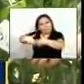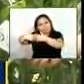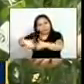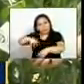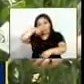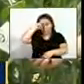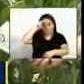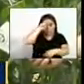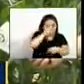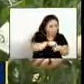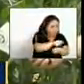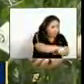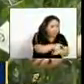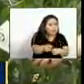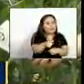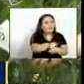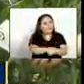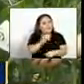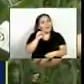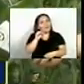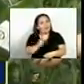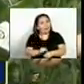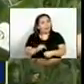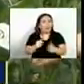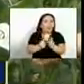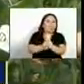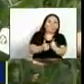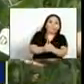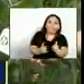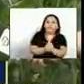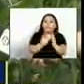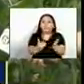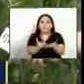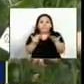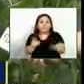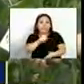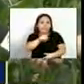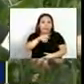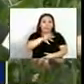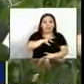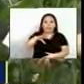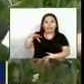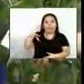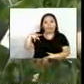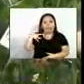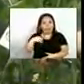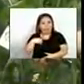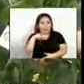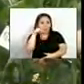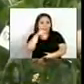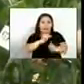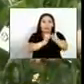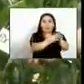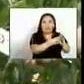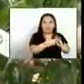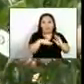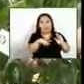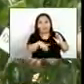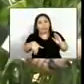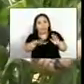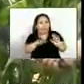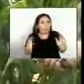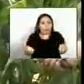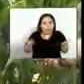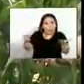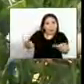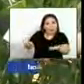la agricultura, ya es parte de una debilidad para las familias más que todo vulnerables, rurales como nosotros, porque no tenemos